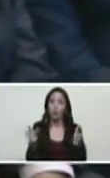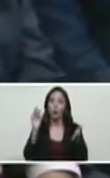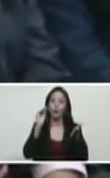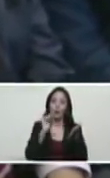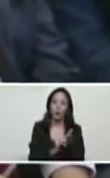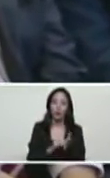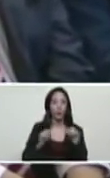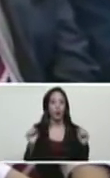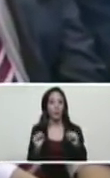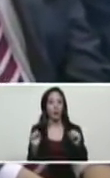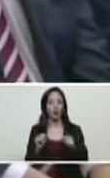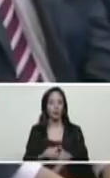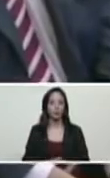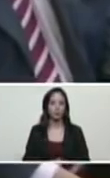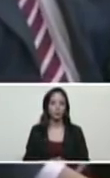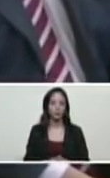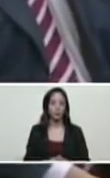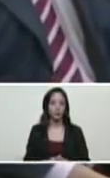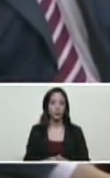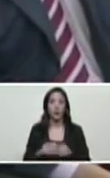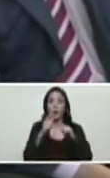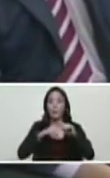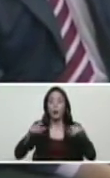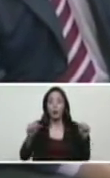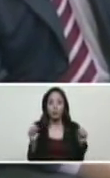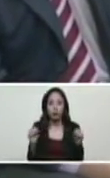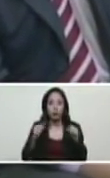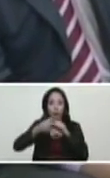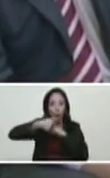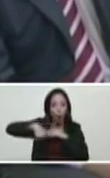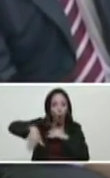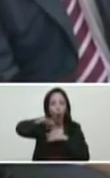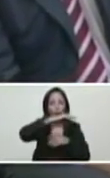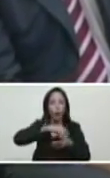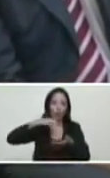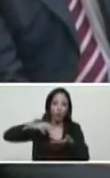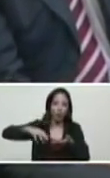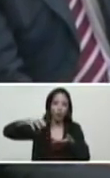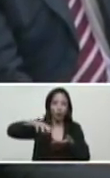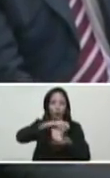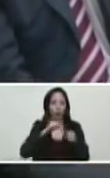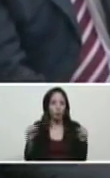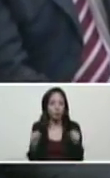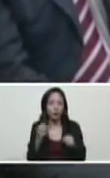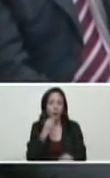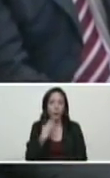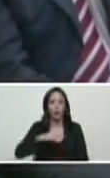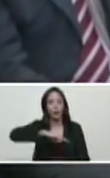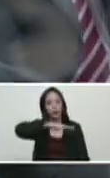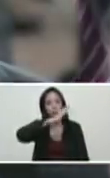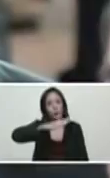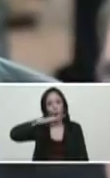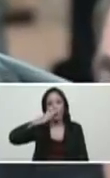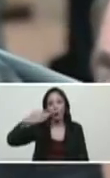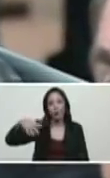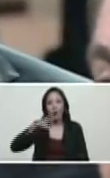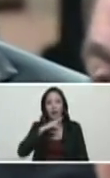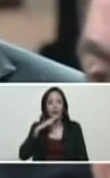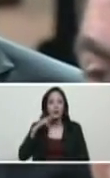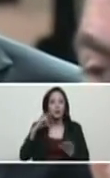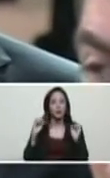en Mérida. Pero todos los Andes venezolanos son llenos de belleza, montaña,